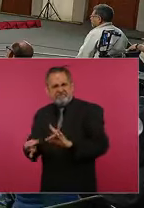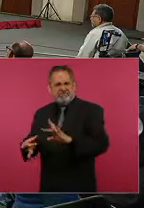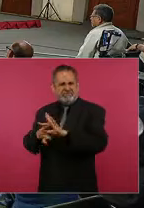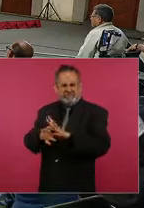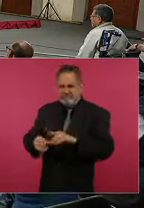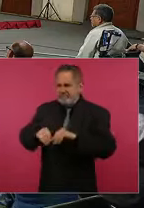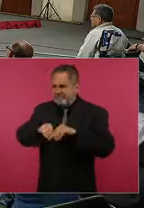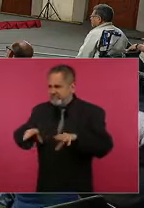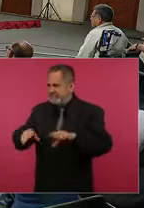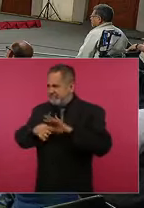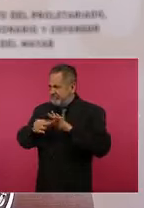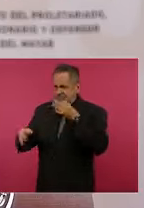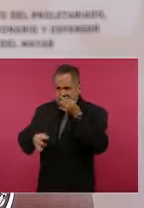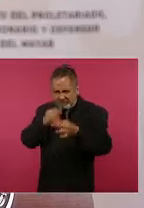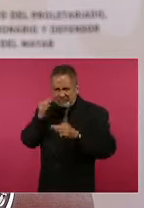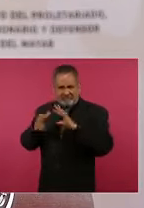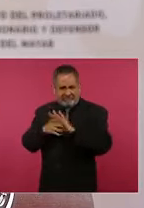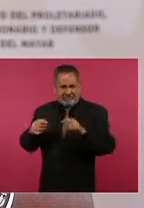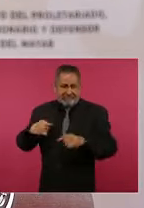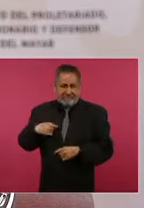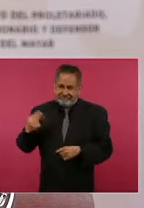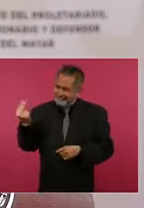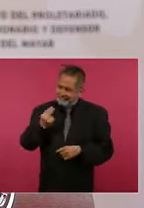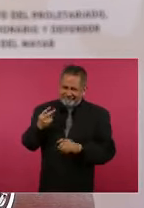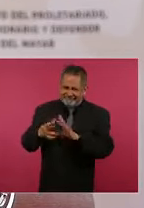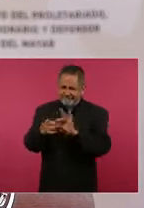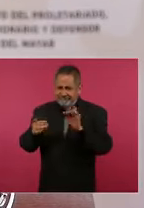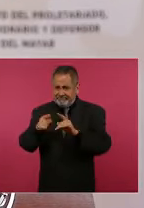campañas de manipulación.